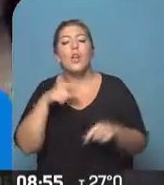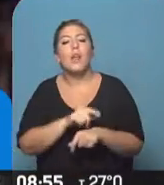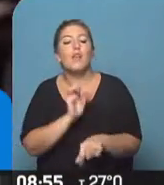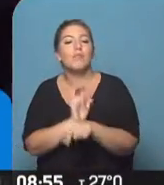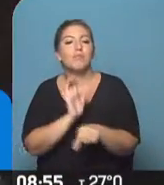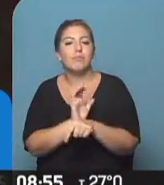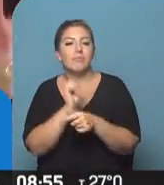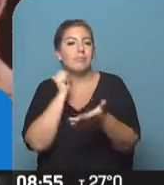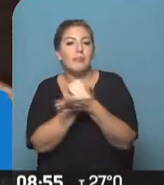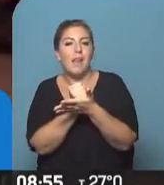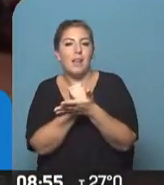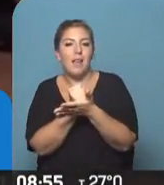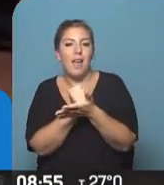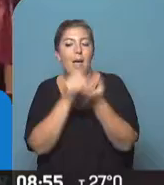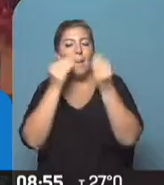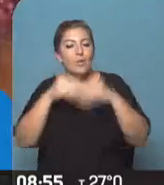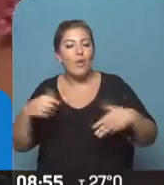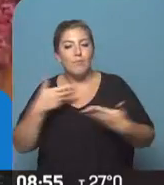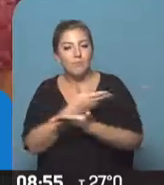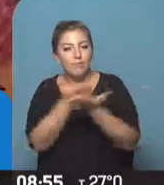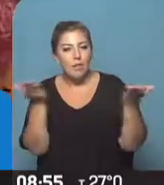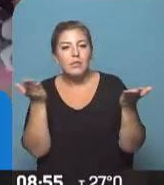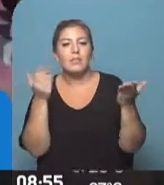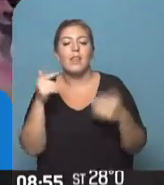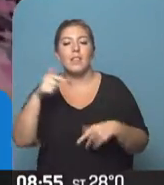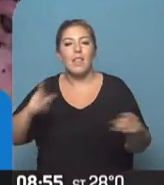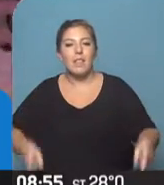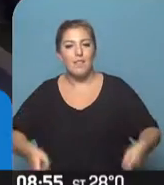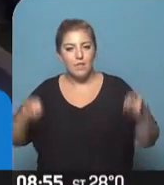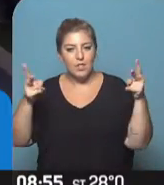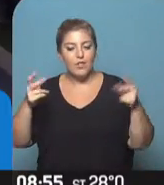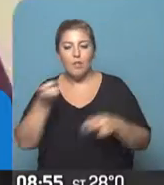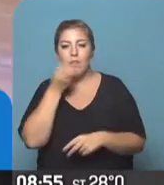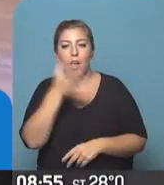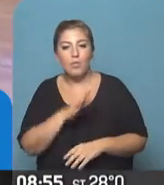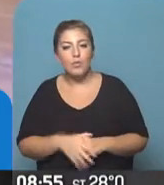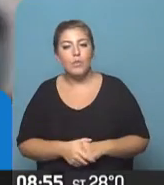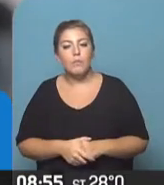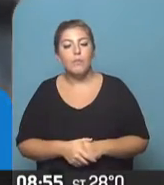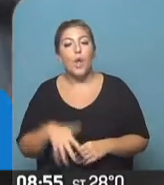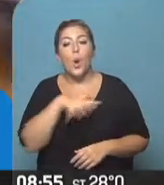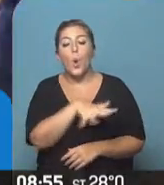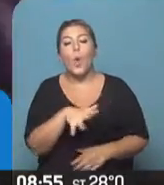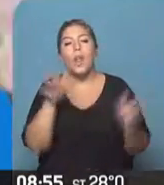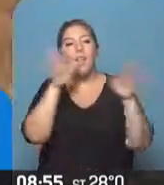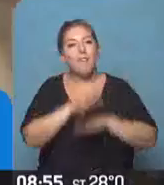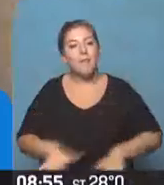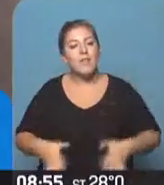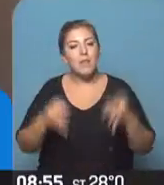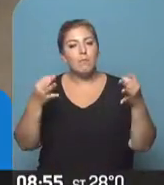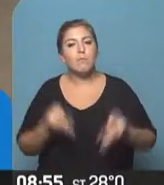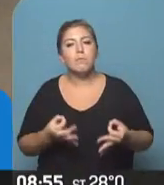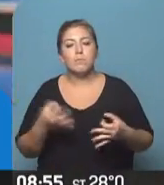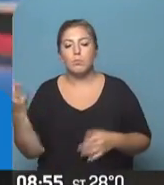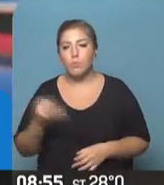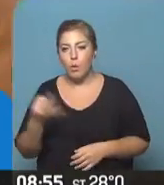hito, representó nuestra salida a la explanada de este edificio tan, tan bello. El espacio de infancia se consolidó